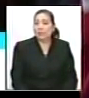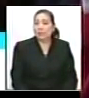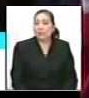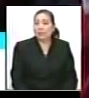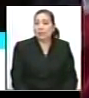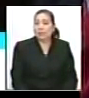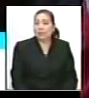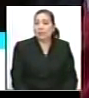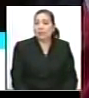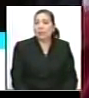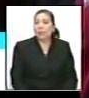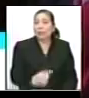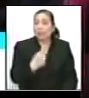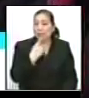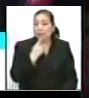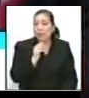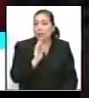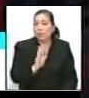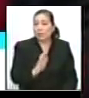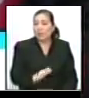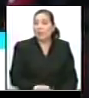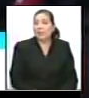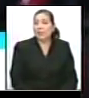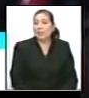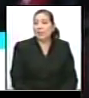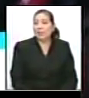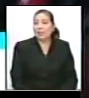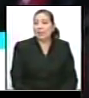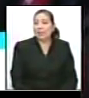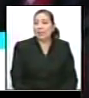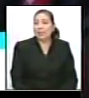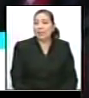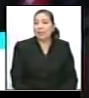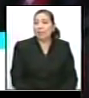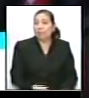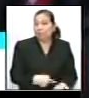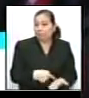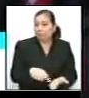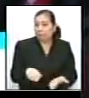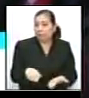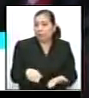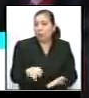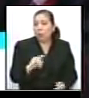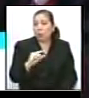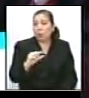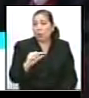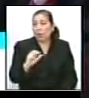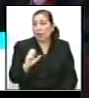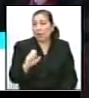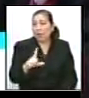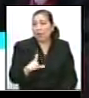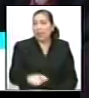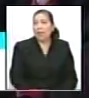hacer notar a su presidencia, le había emitido la UGEL